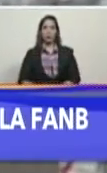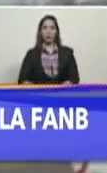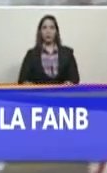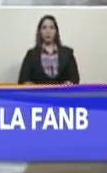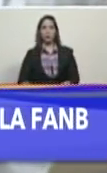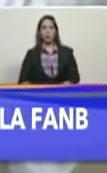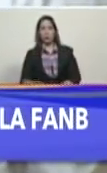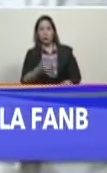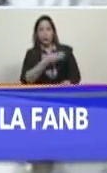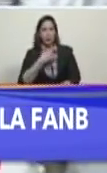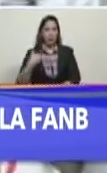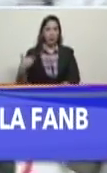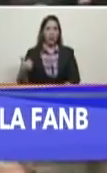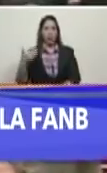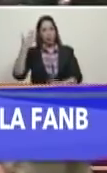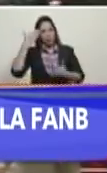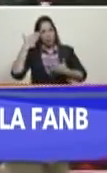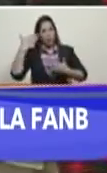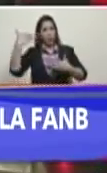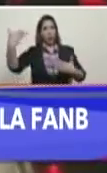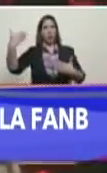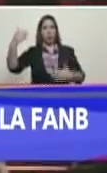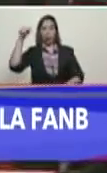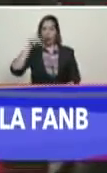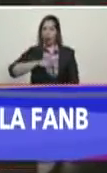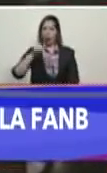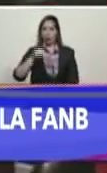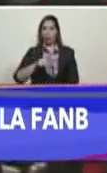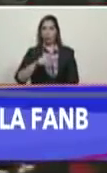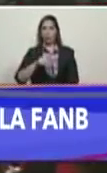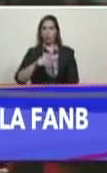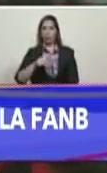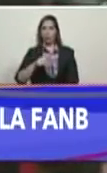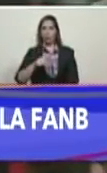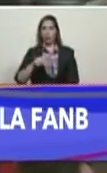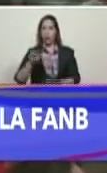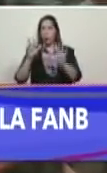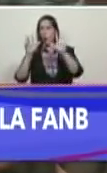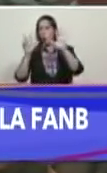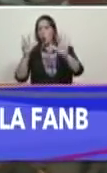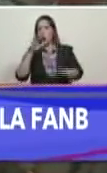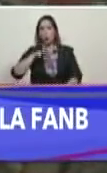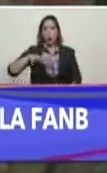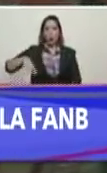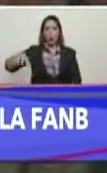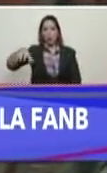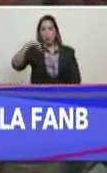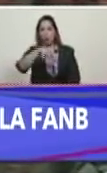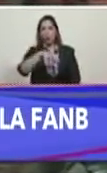enviar un saludo desde aquí a las 8 regiones de defensa integral que están en este